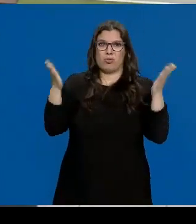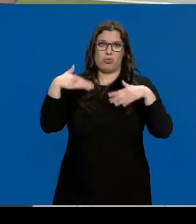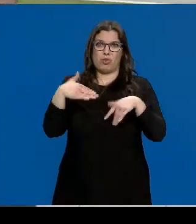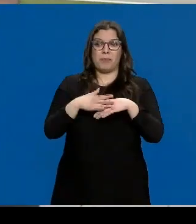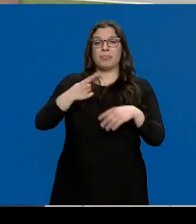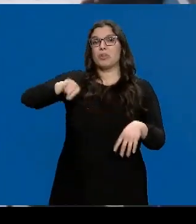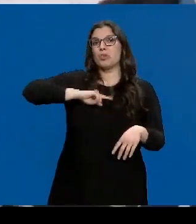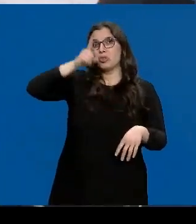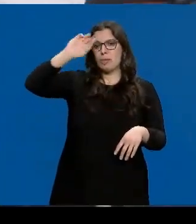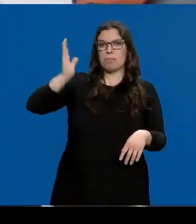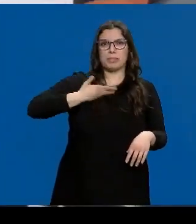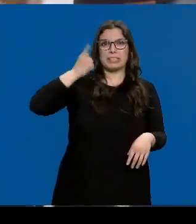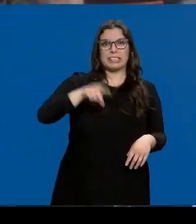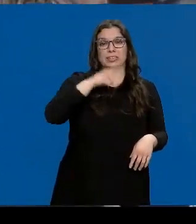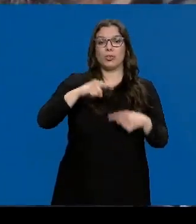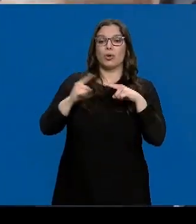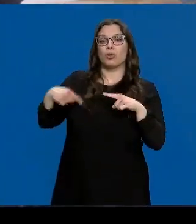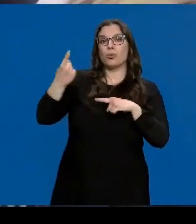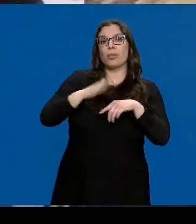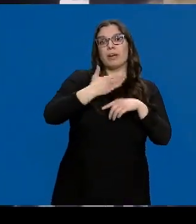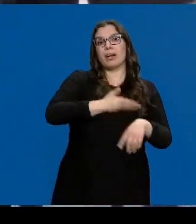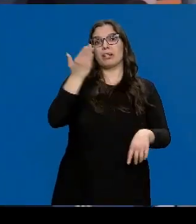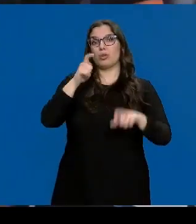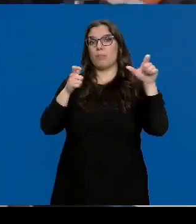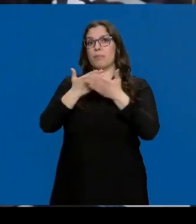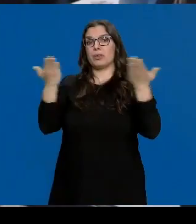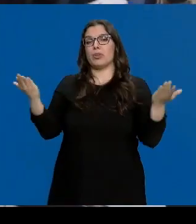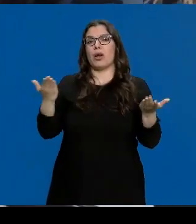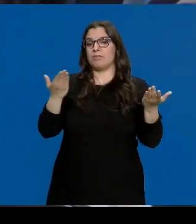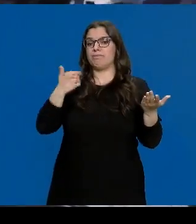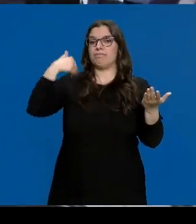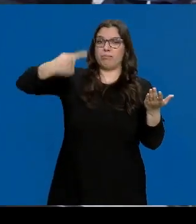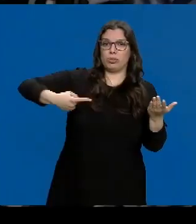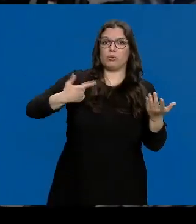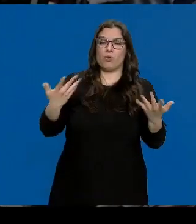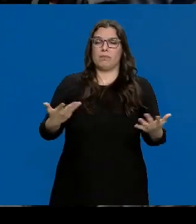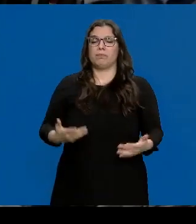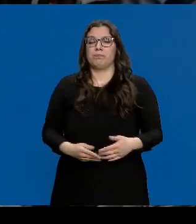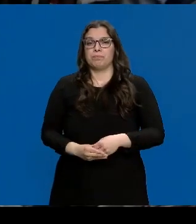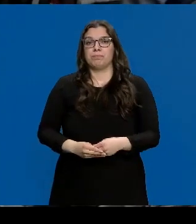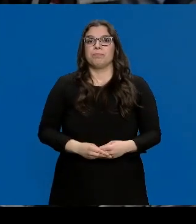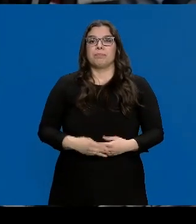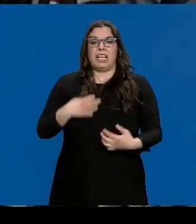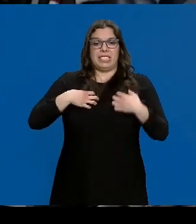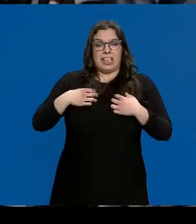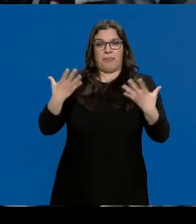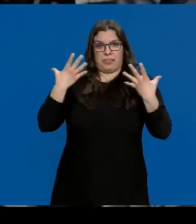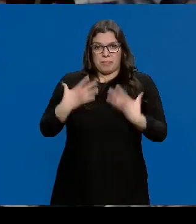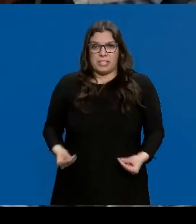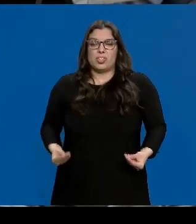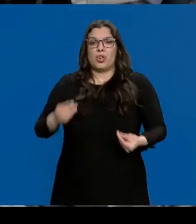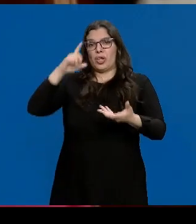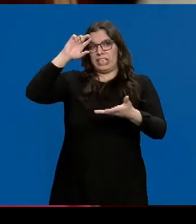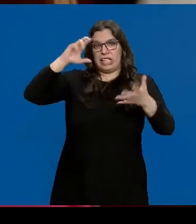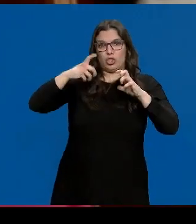no sé si nos va a tocar algo. Y las consecuencias para el resto de la población las veremos después. Ansiedad, depresiones,